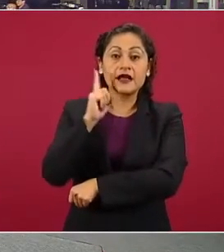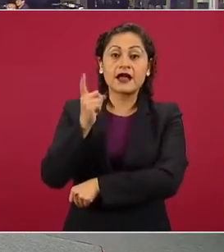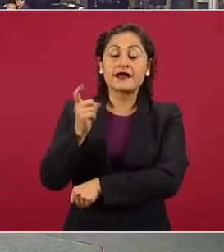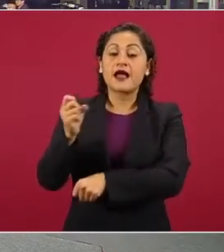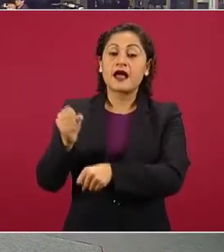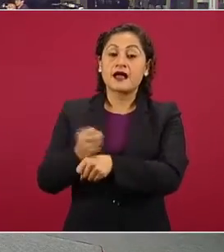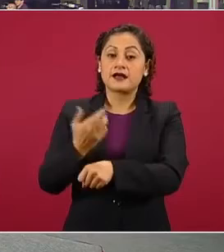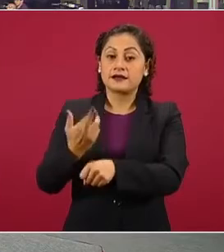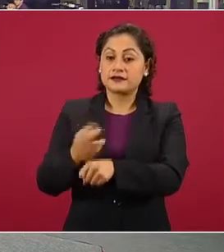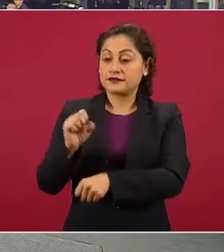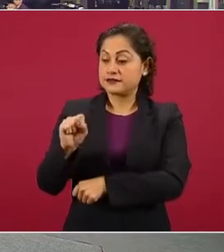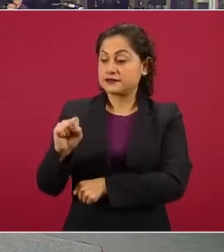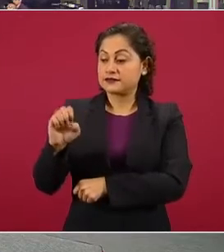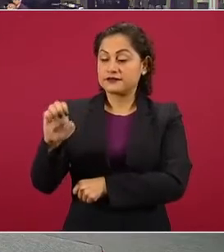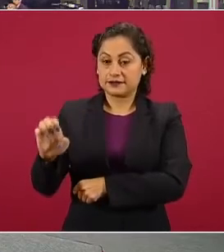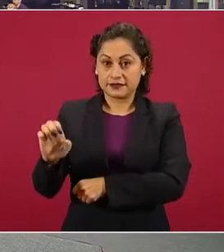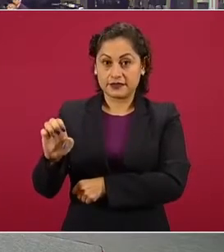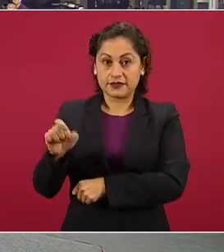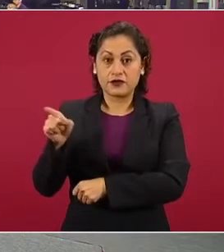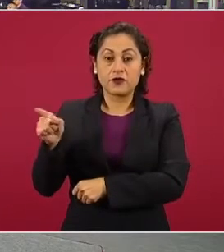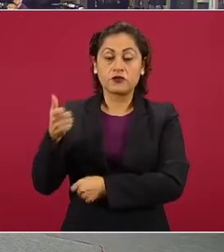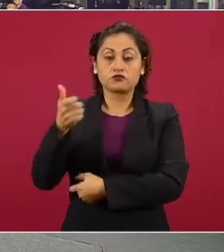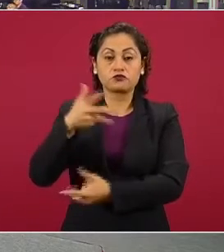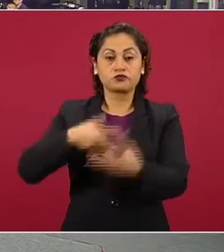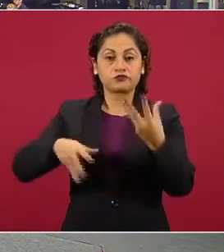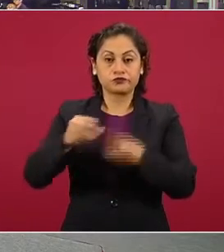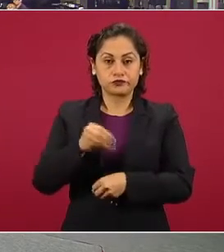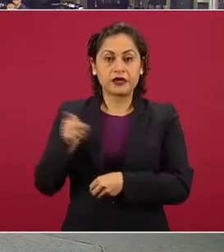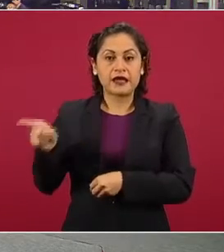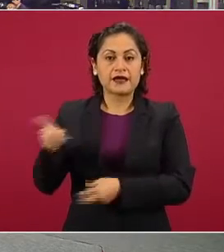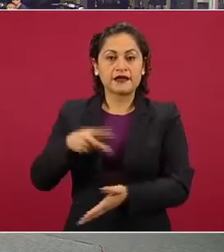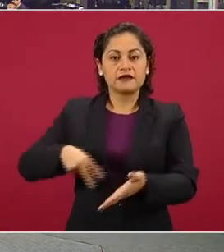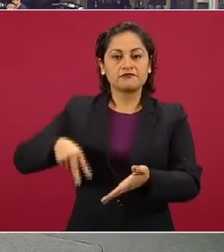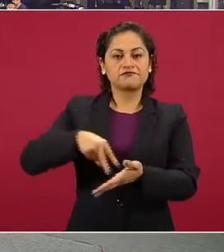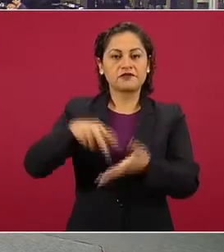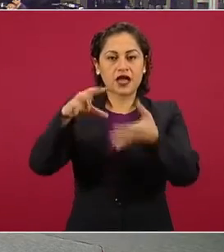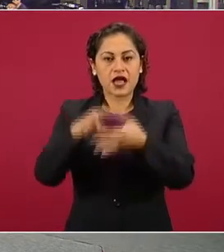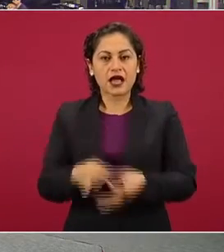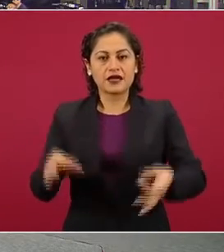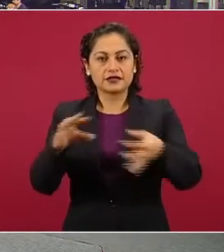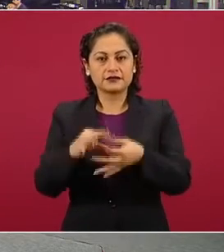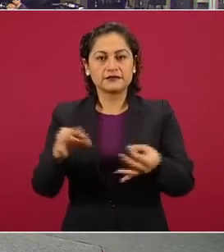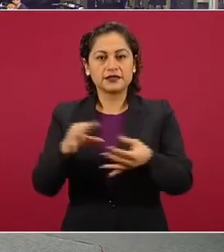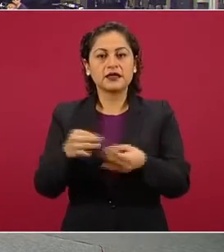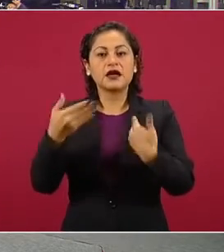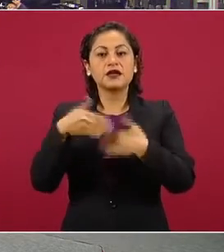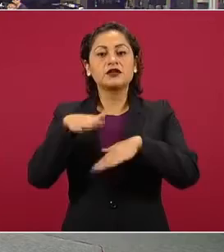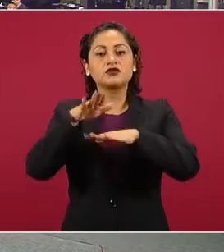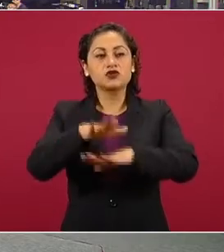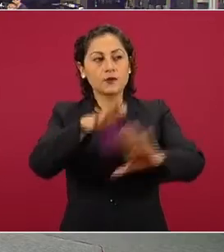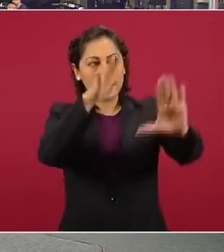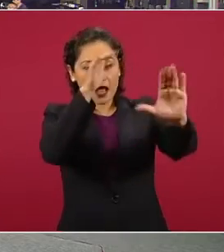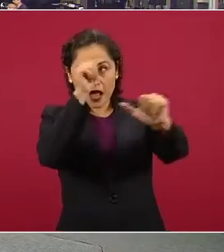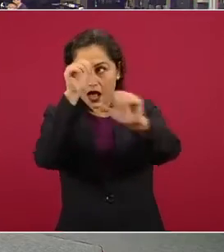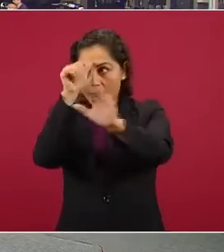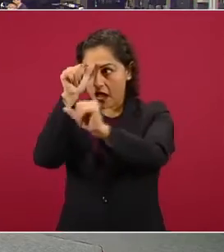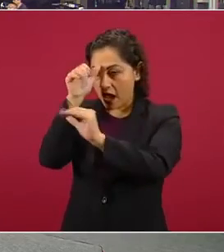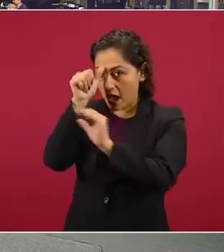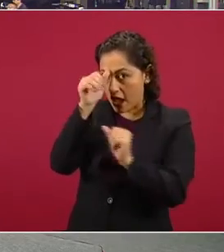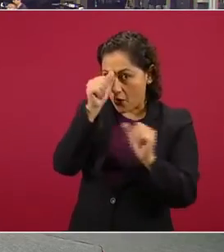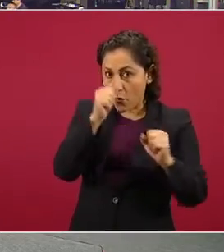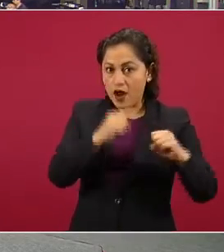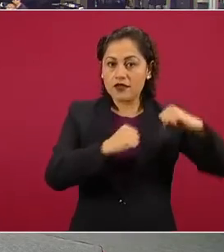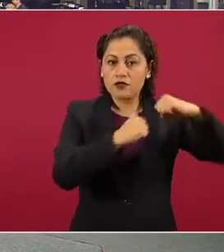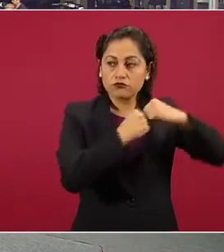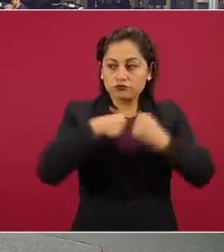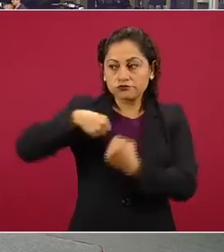que nos va a explicar en qué consisten estos tratados, en particular el de la frontera